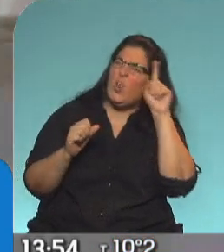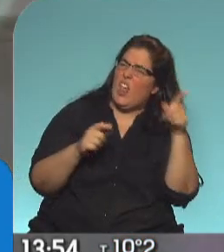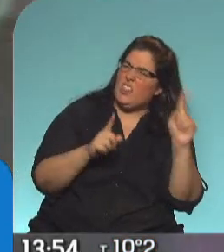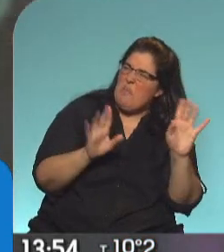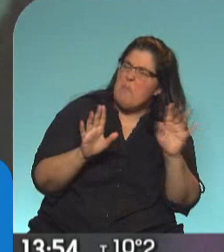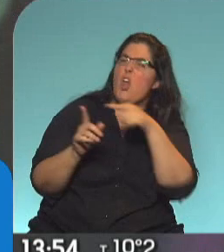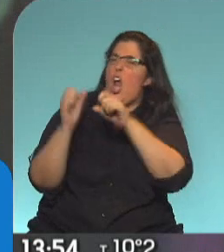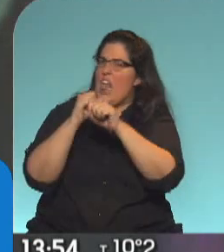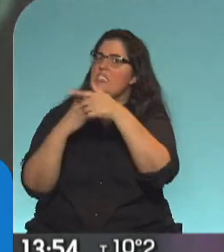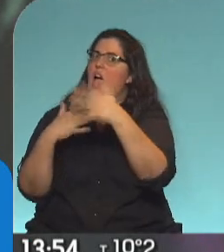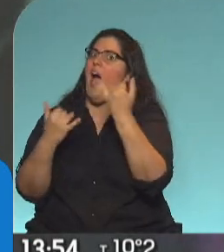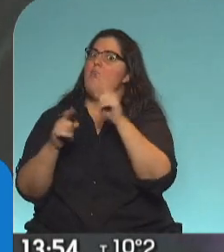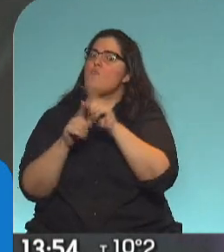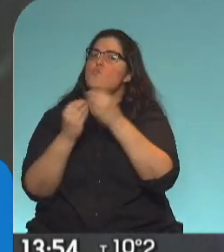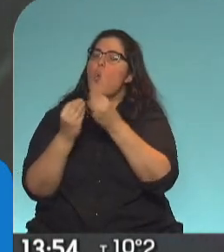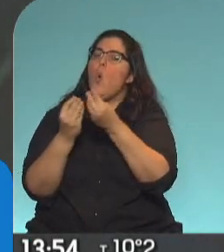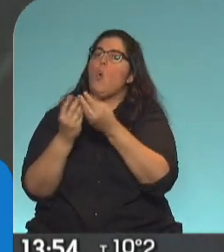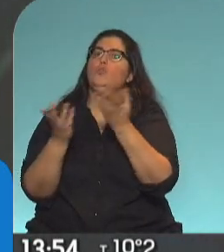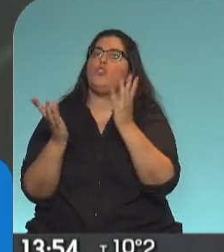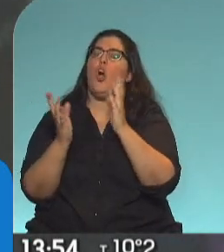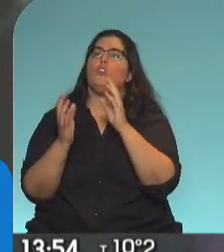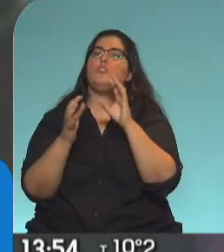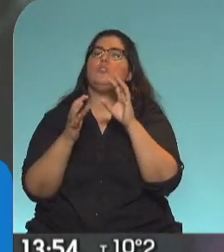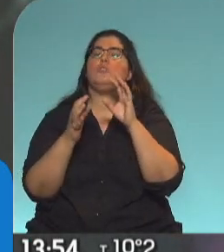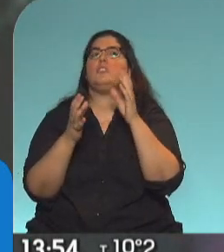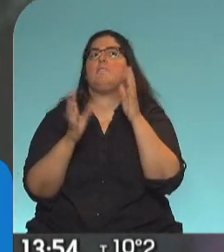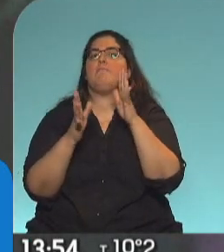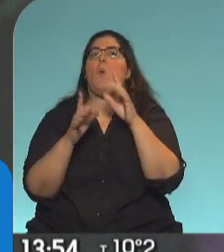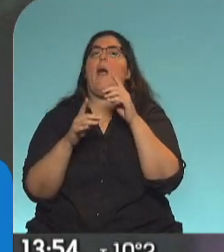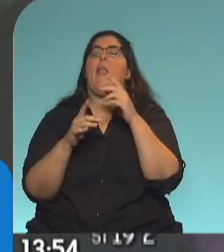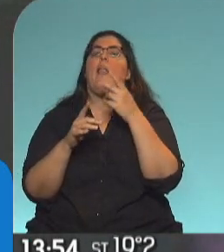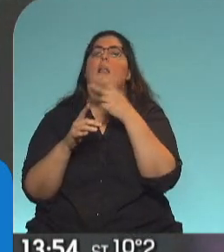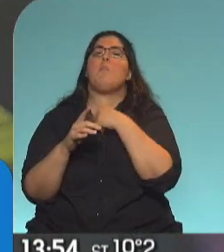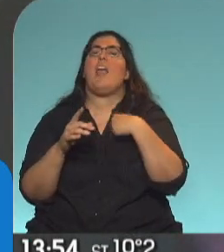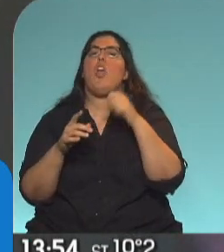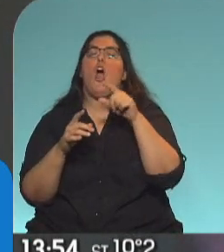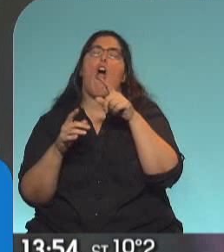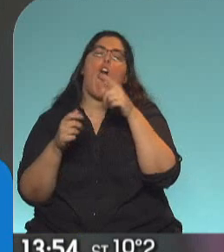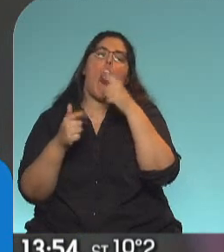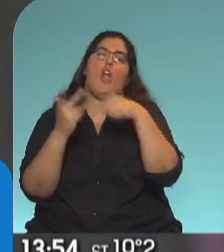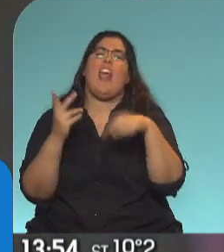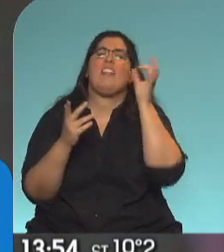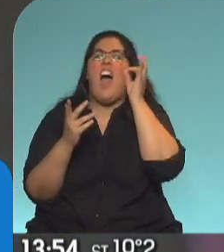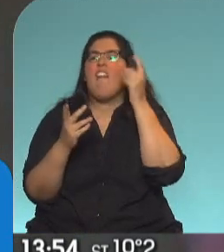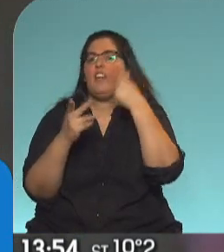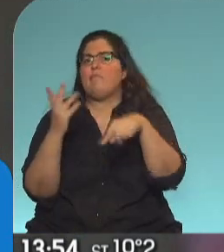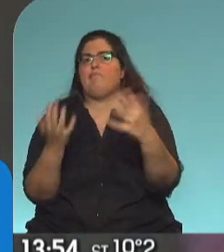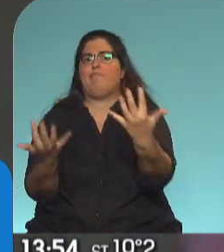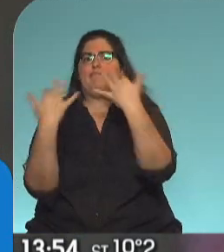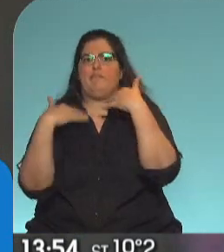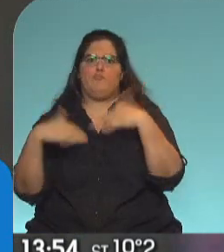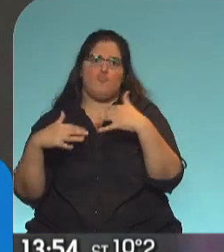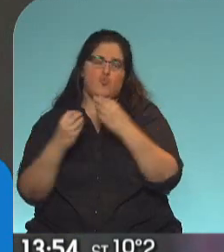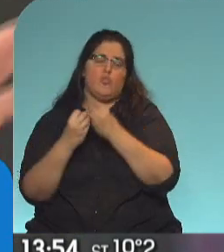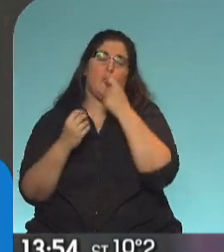contienen la llegada de migrantes de distintos países, sobre todo en Medio Oriente, y de esa manera, y del norte de África también. El